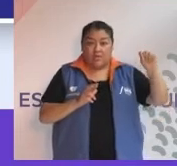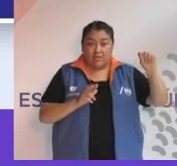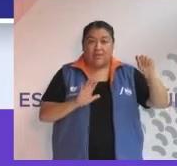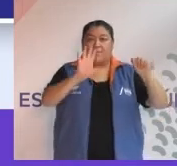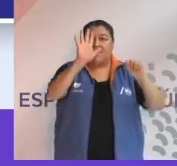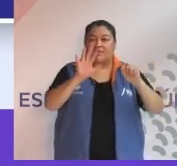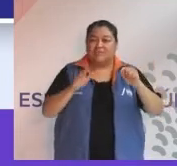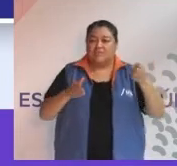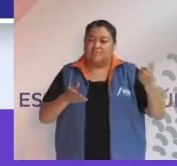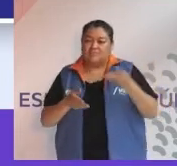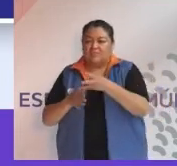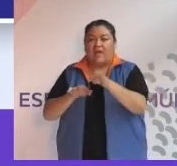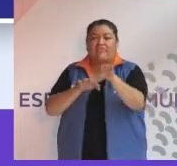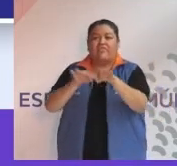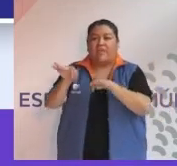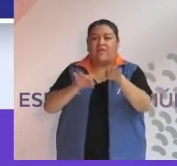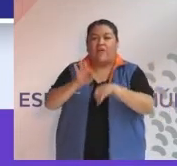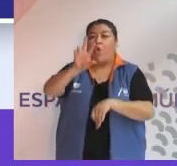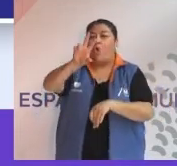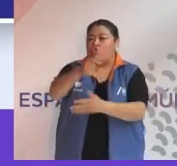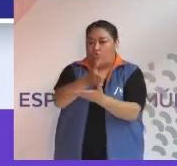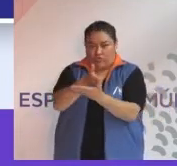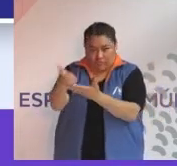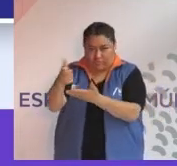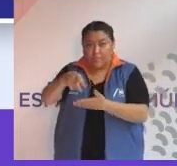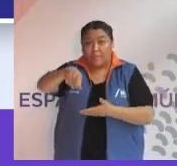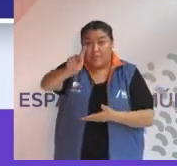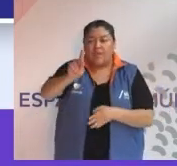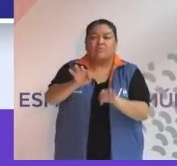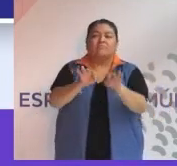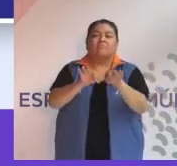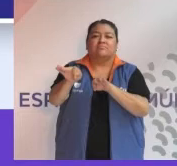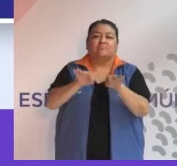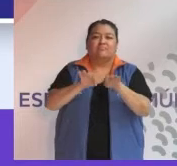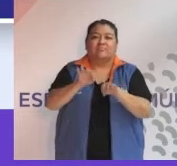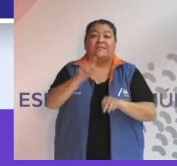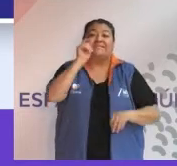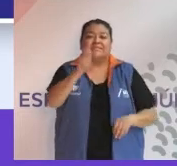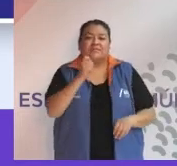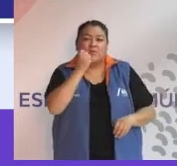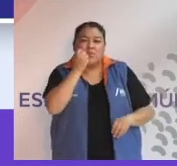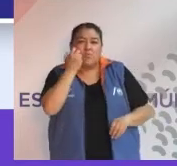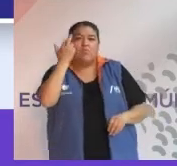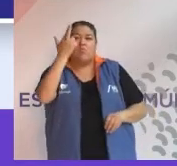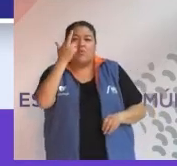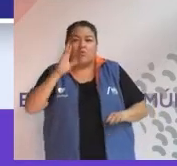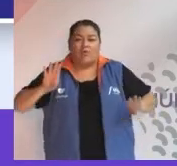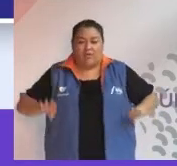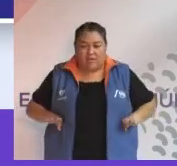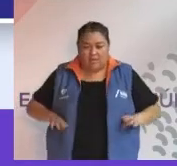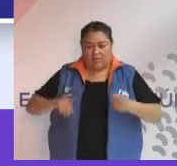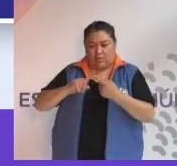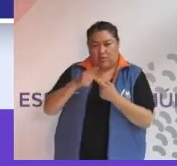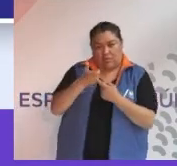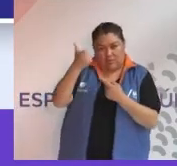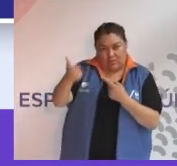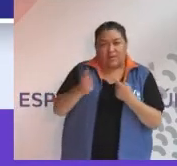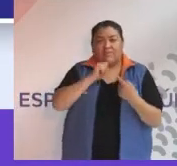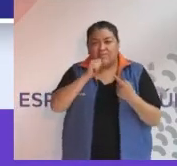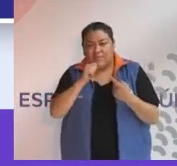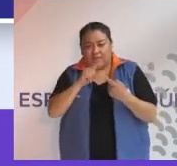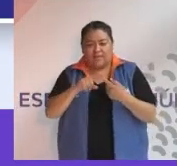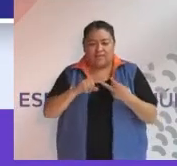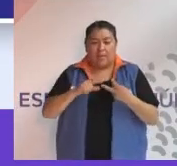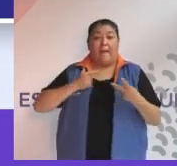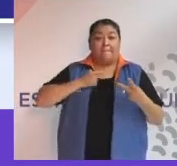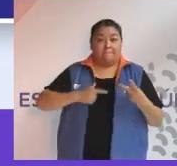trabajo no remunerado, pero como trabajo. Entonces, el trabajo voluntario tiene 4 características. No remunerado, lo hago porque